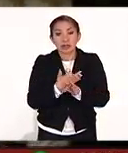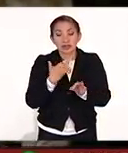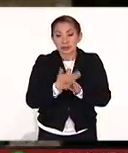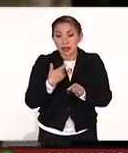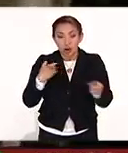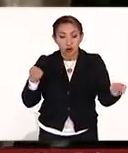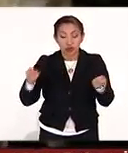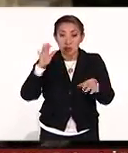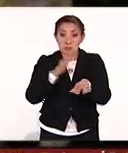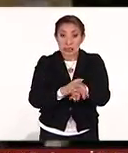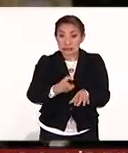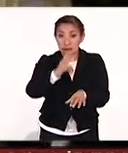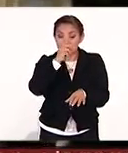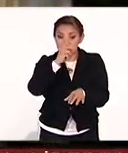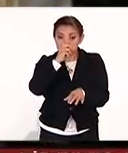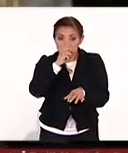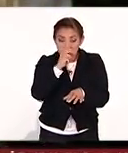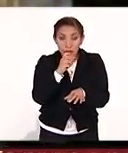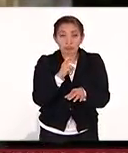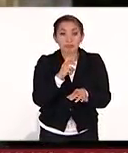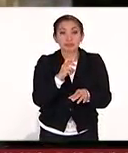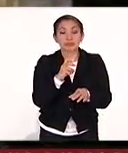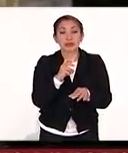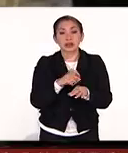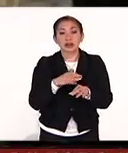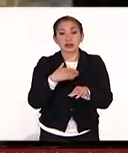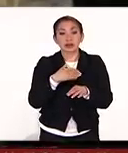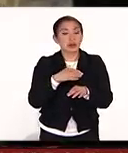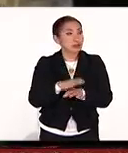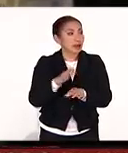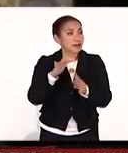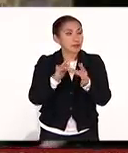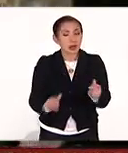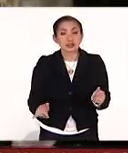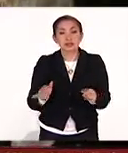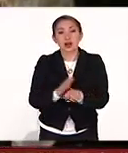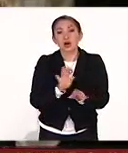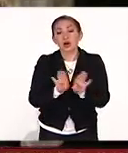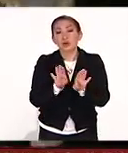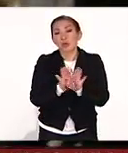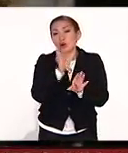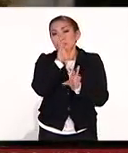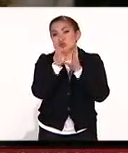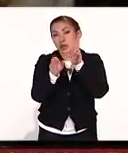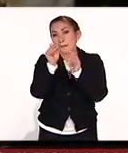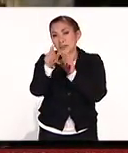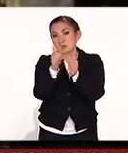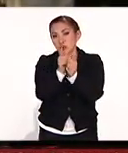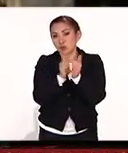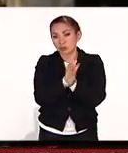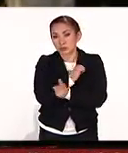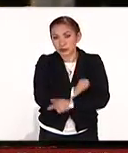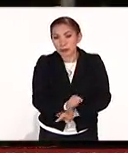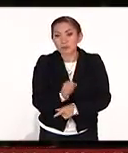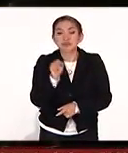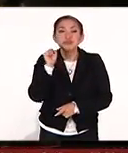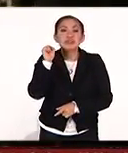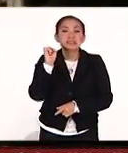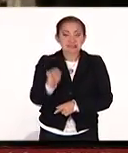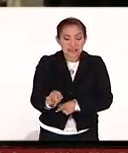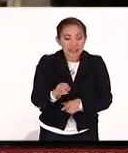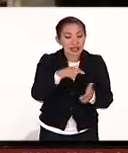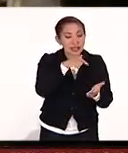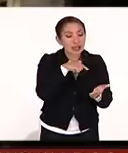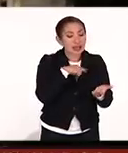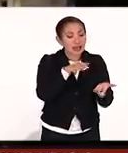los controles fronterizos hacia Francia y desde Francia como resultado de los atentados terroristas. Si el espacio